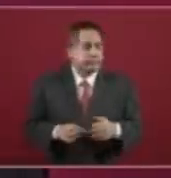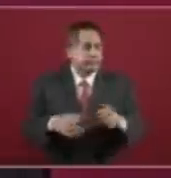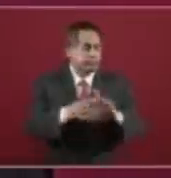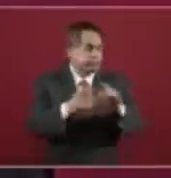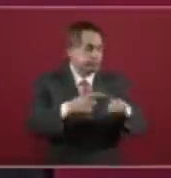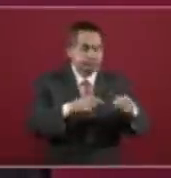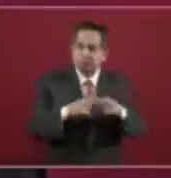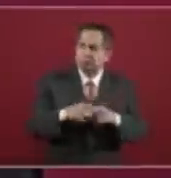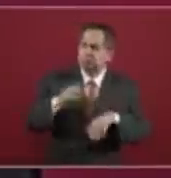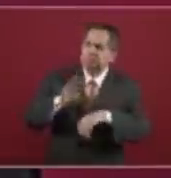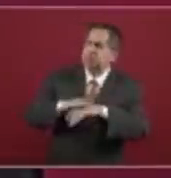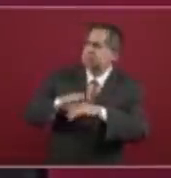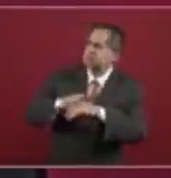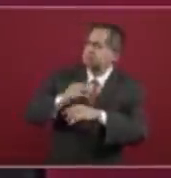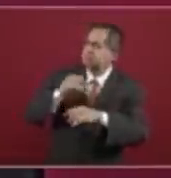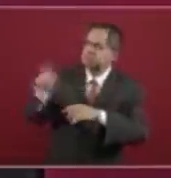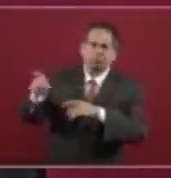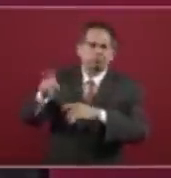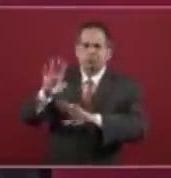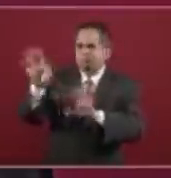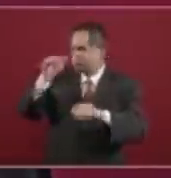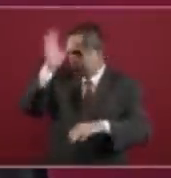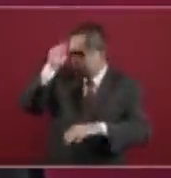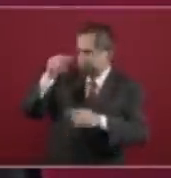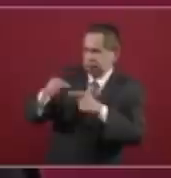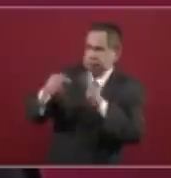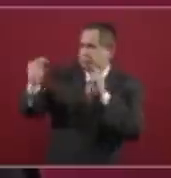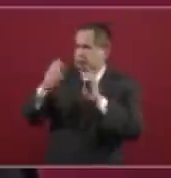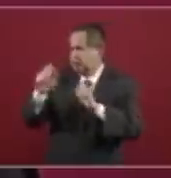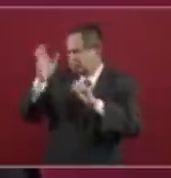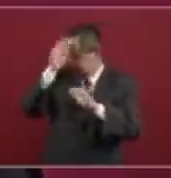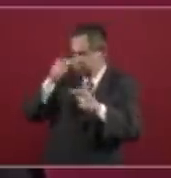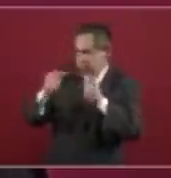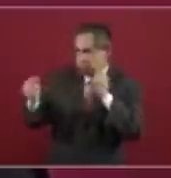críticas, tiene que haber discrepancia, tiene que haber oposición